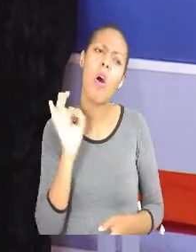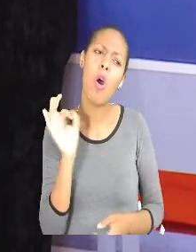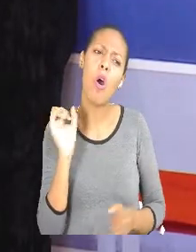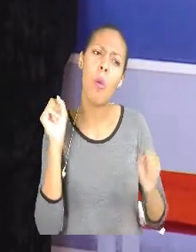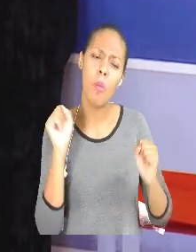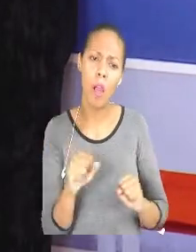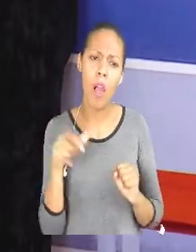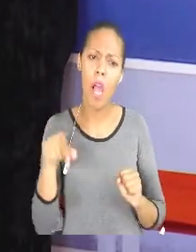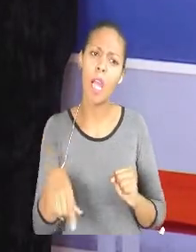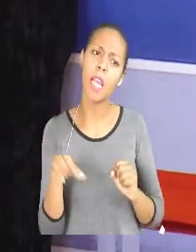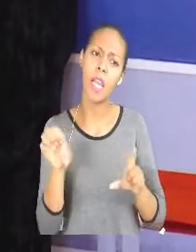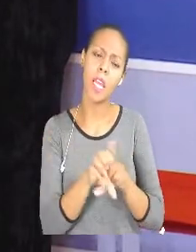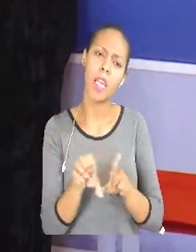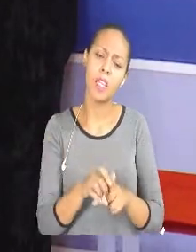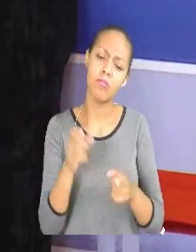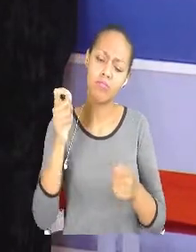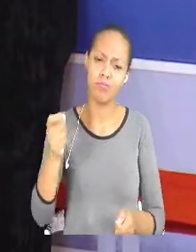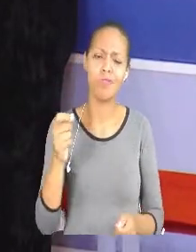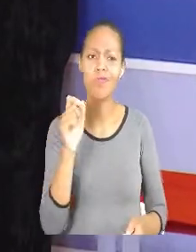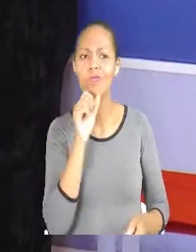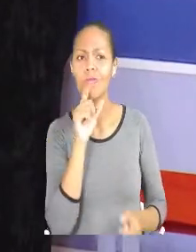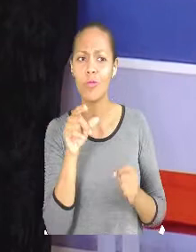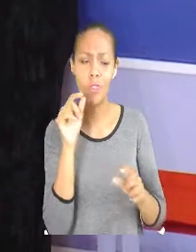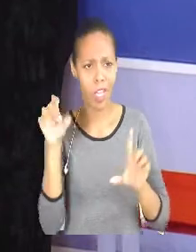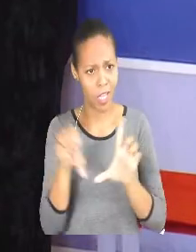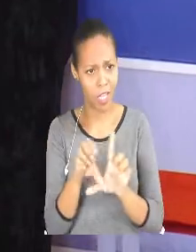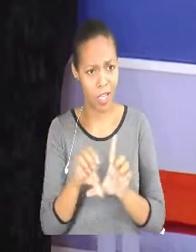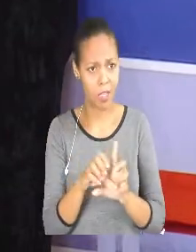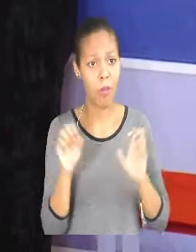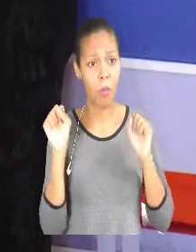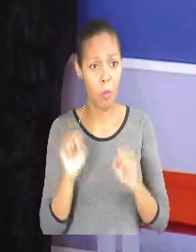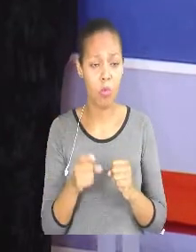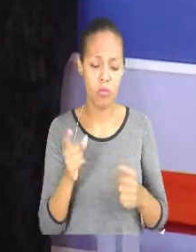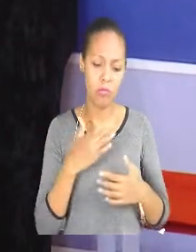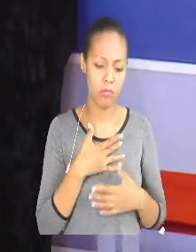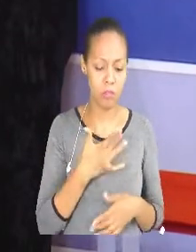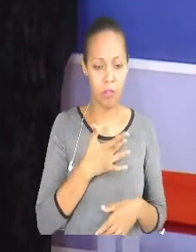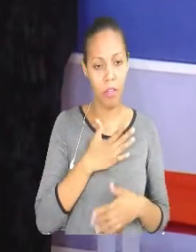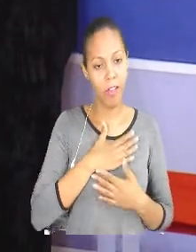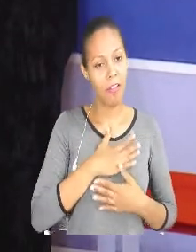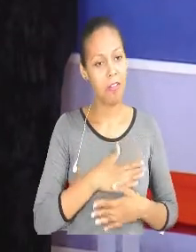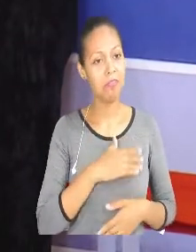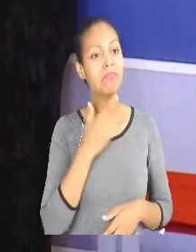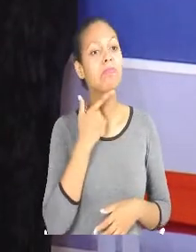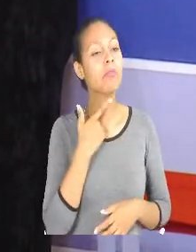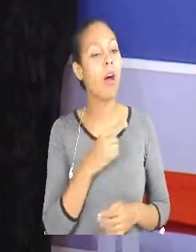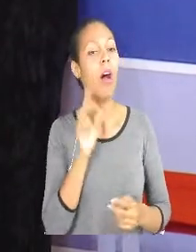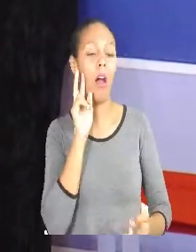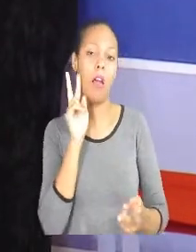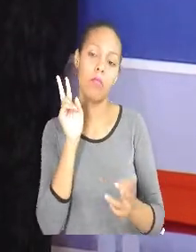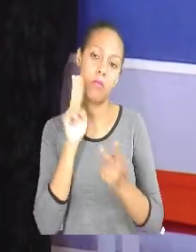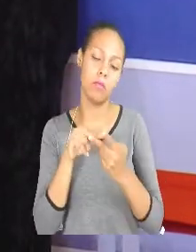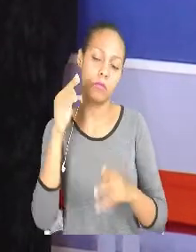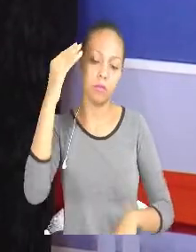Enlace Televisión, porque lo que queremos es que usted se sienta cómodo y además de esto, conozca acerca de